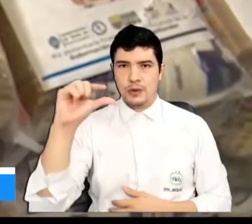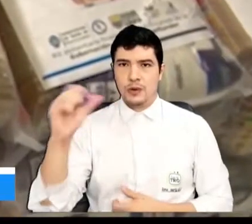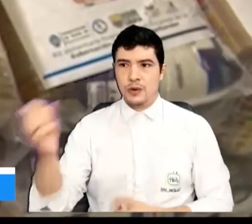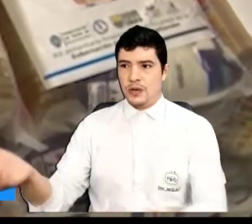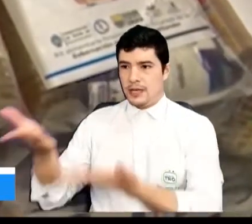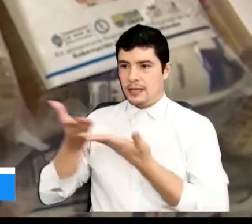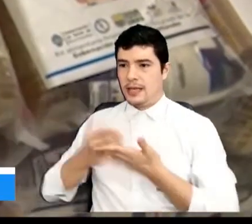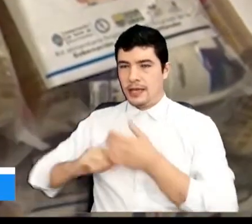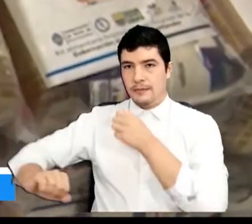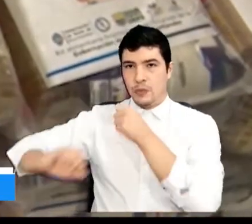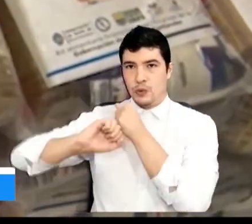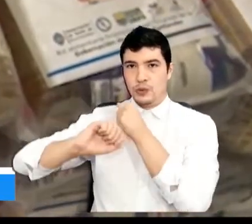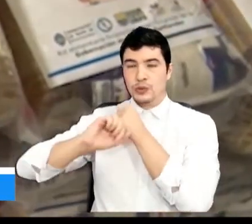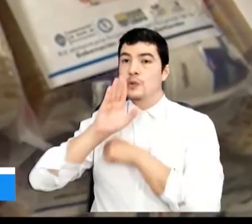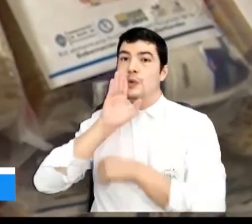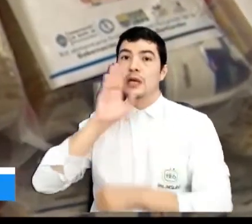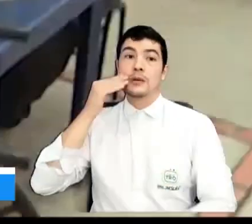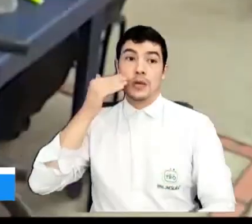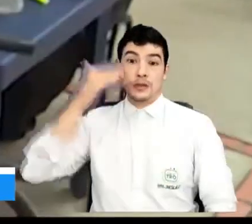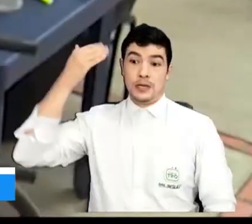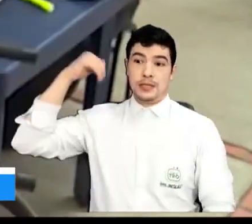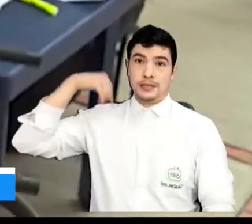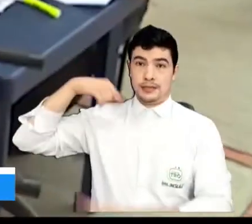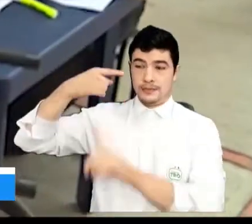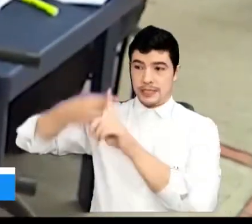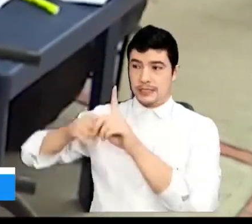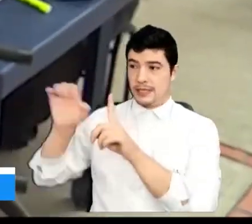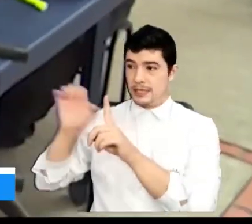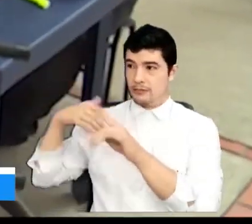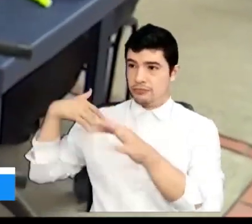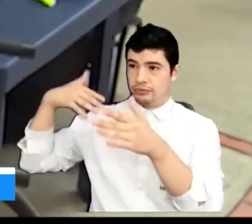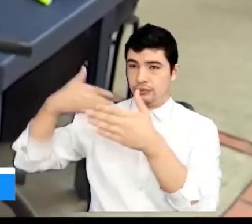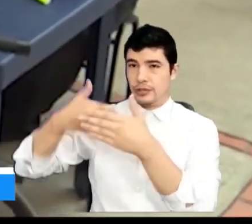inquietudes de los atletas y adelanta desde hace varios días la contratación de entrenadores.